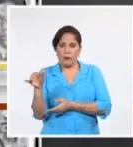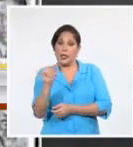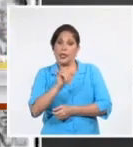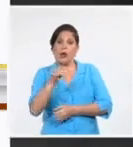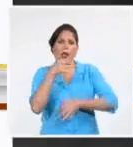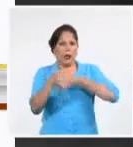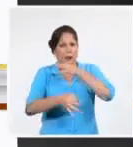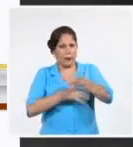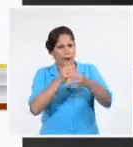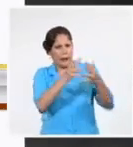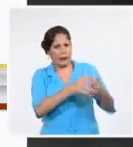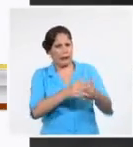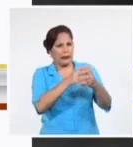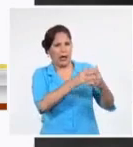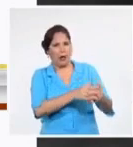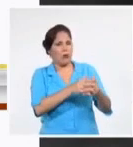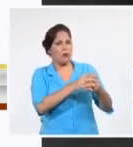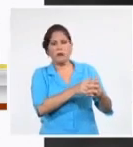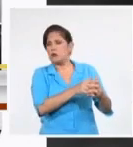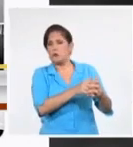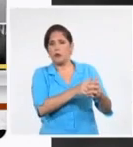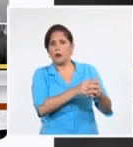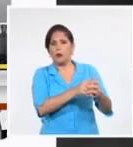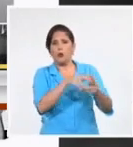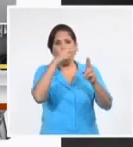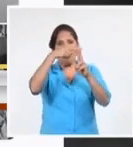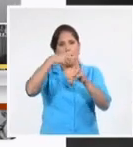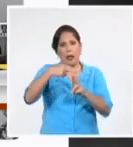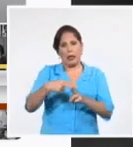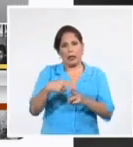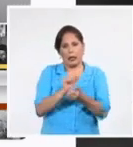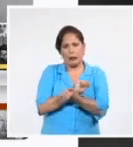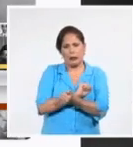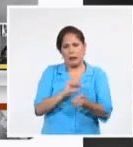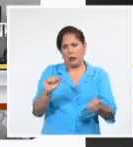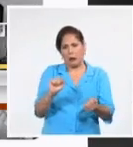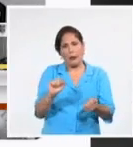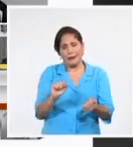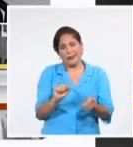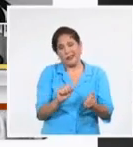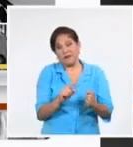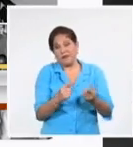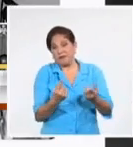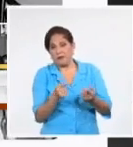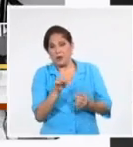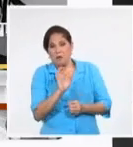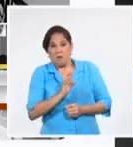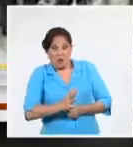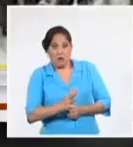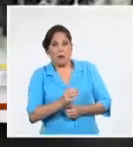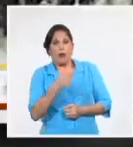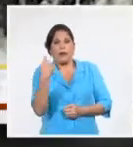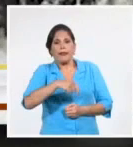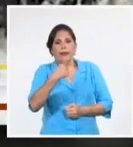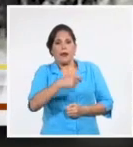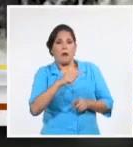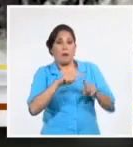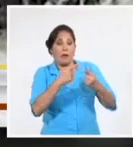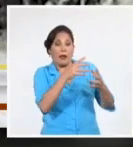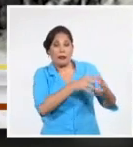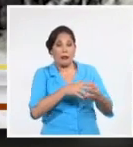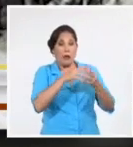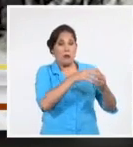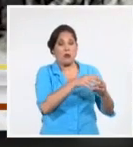que Estados Unidos no se incluye en su propia lista de estados auspiciadores del terrorismo cuando ha cometido crímenes de